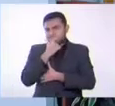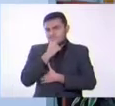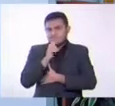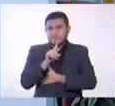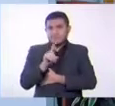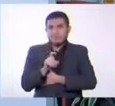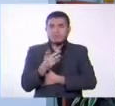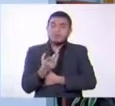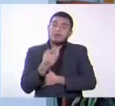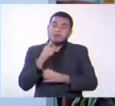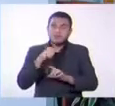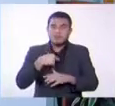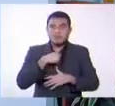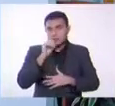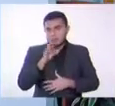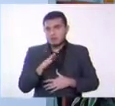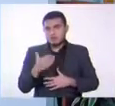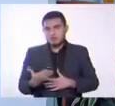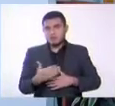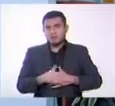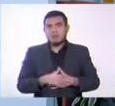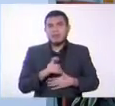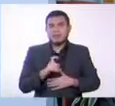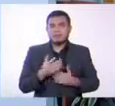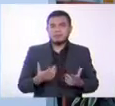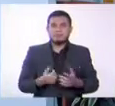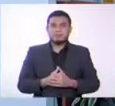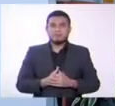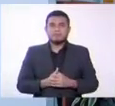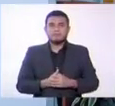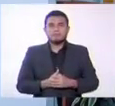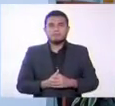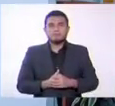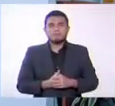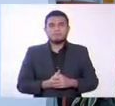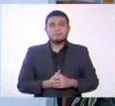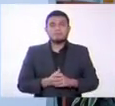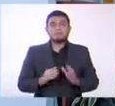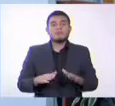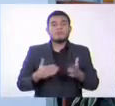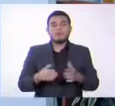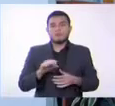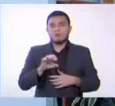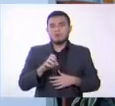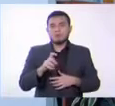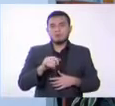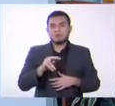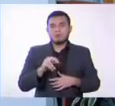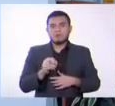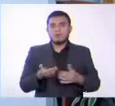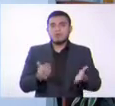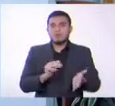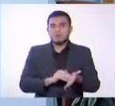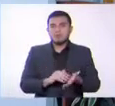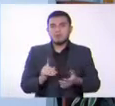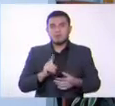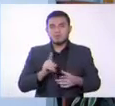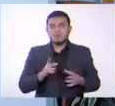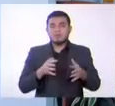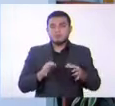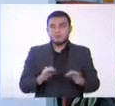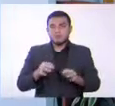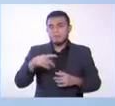Entonces digo que es X. Para el oxígeno, nuevamente no está formando un